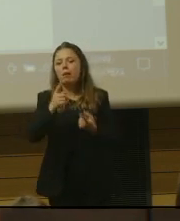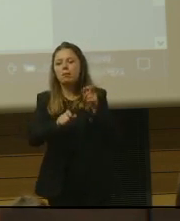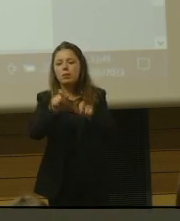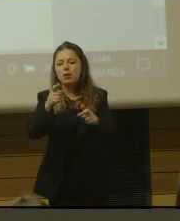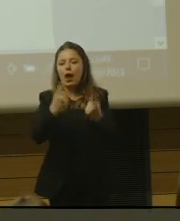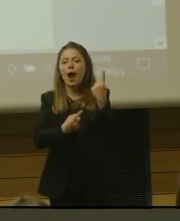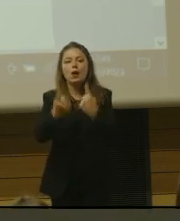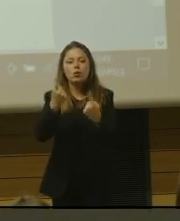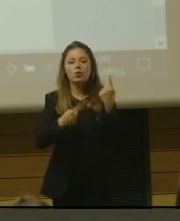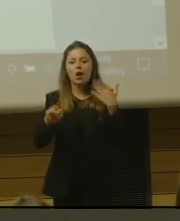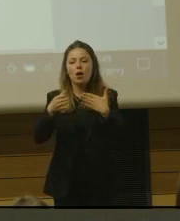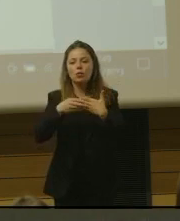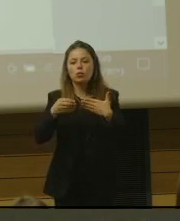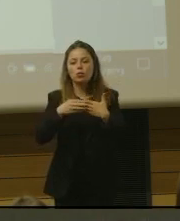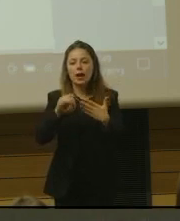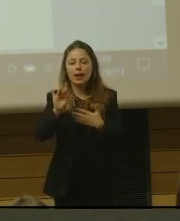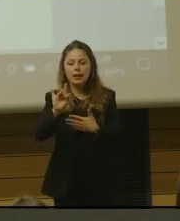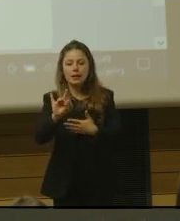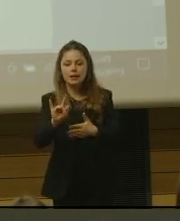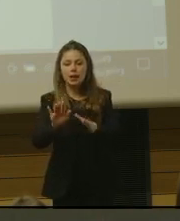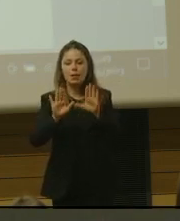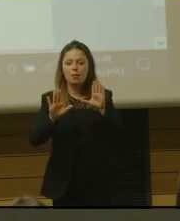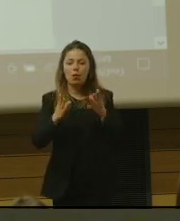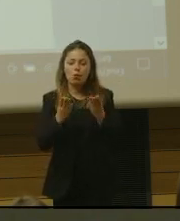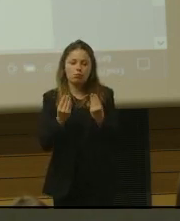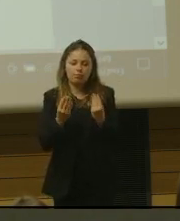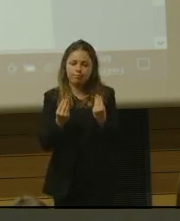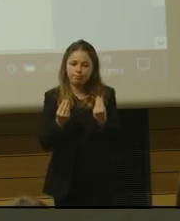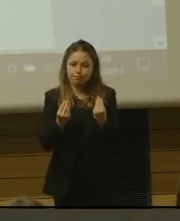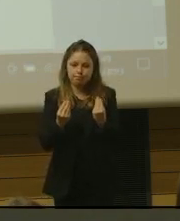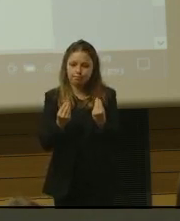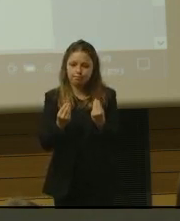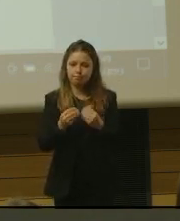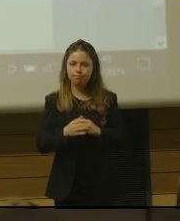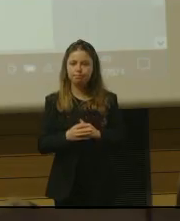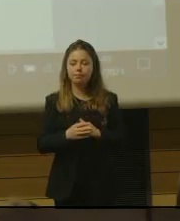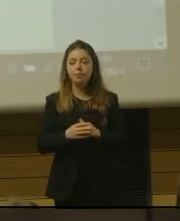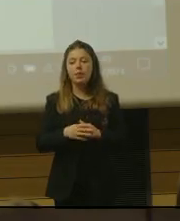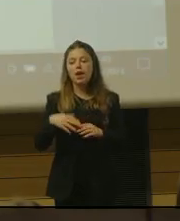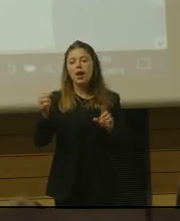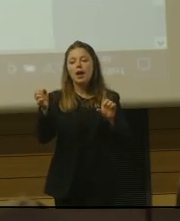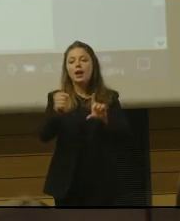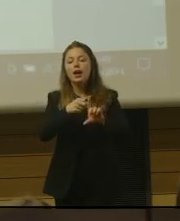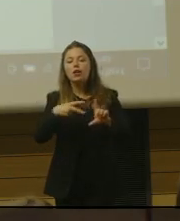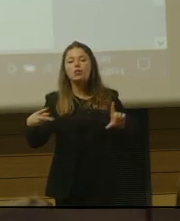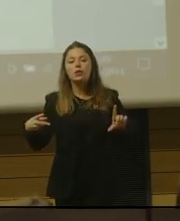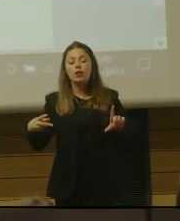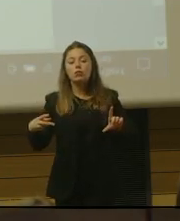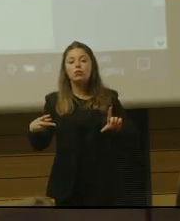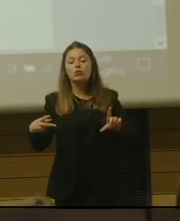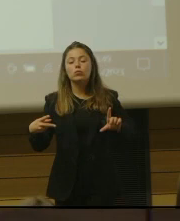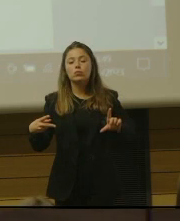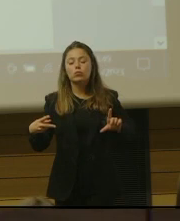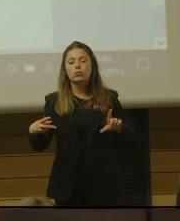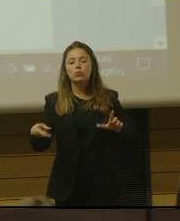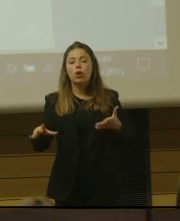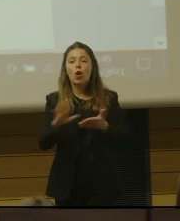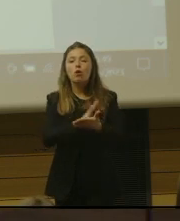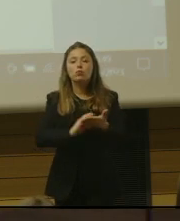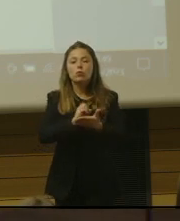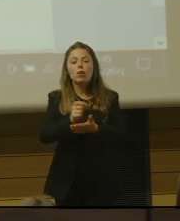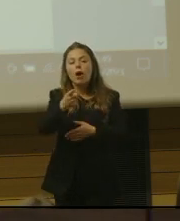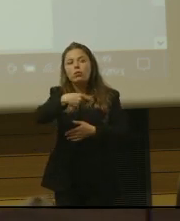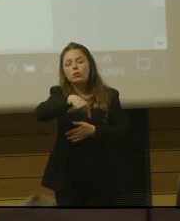pero no creo que muchos. ¿Y cuáles son los resultados que de todo esto os llegó